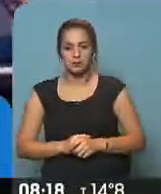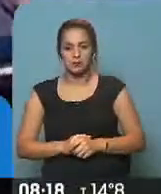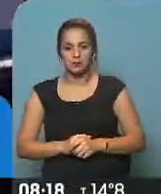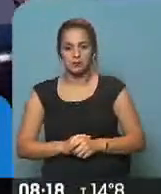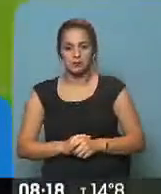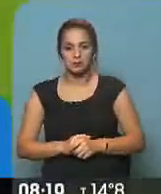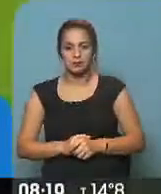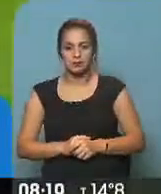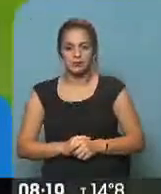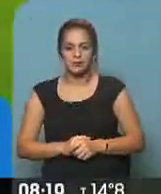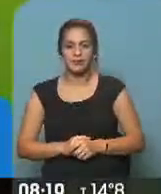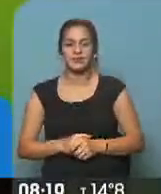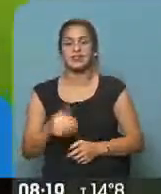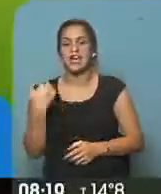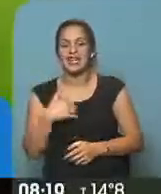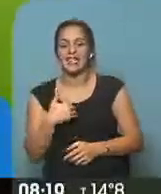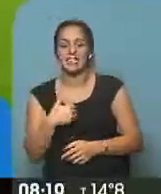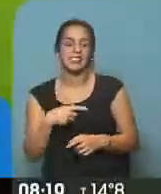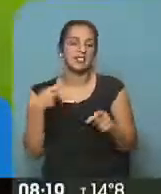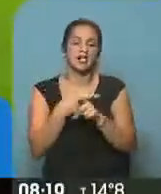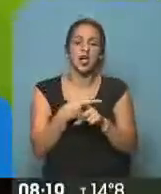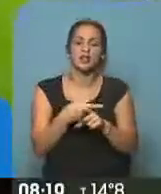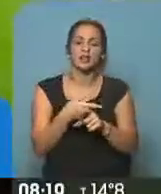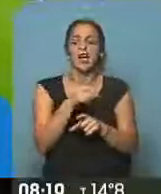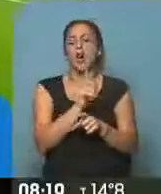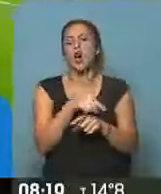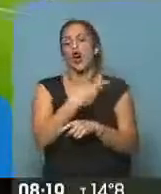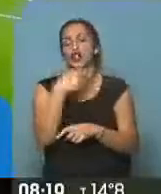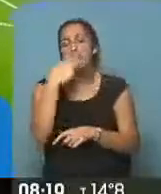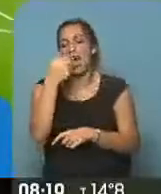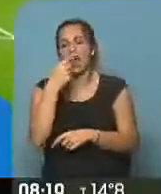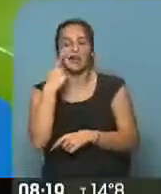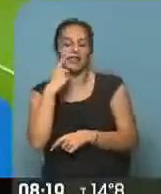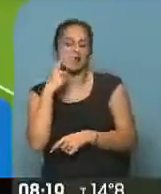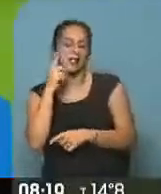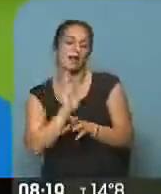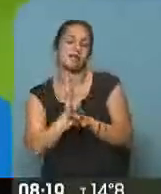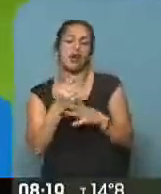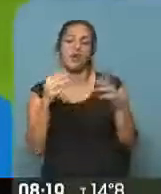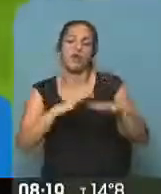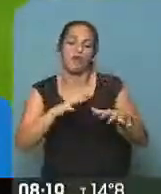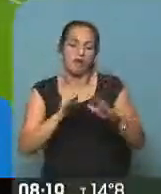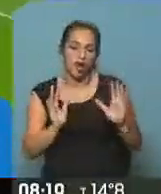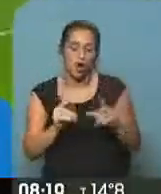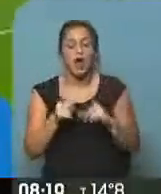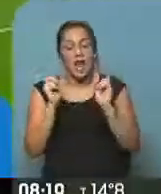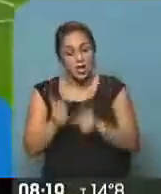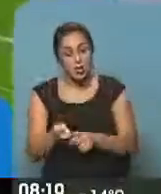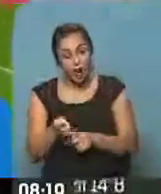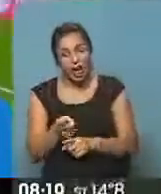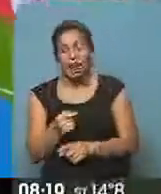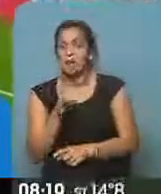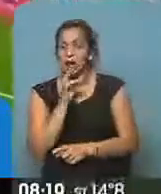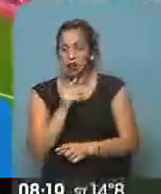rival acorde para lo que fue la exigencia, esto en lo previo ya se sabía, pero de todos modos creo que a los entrenadores les